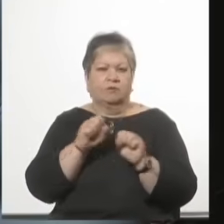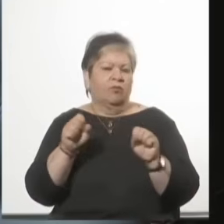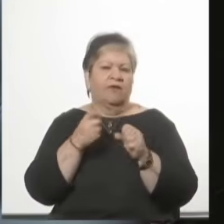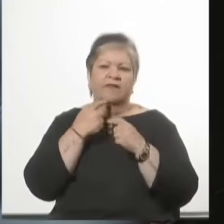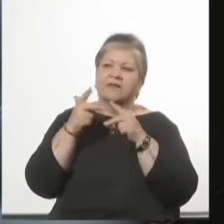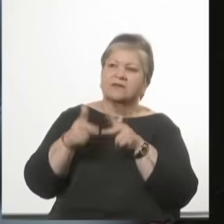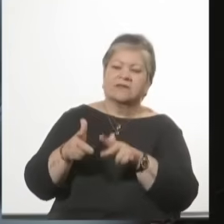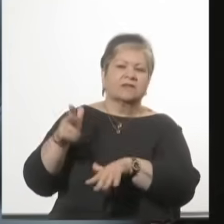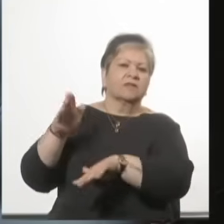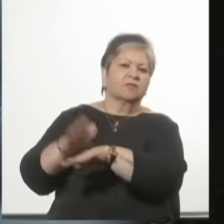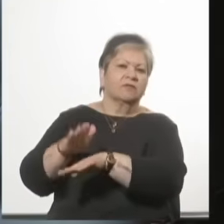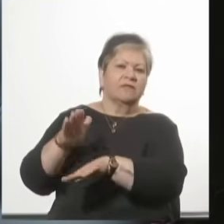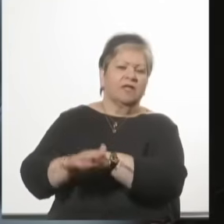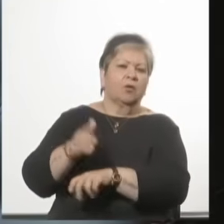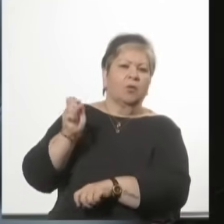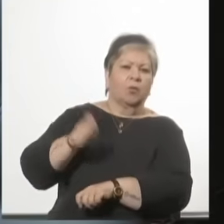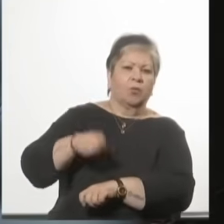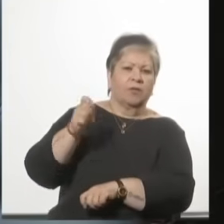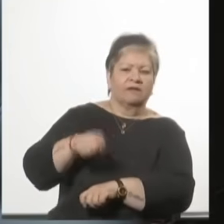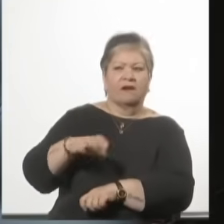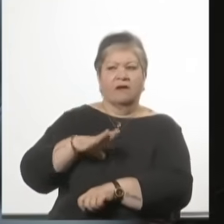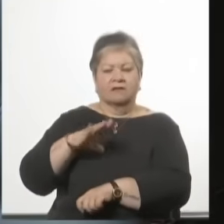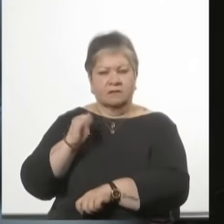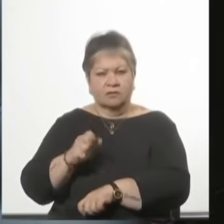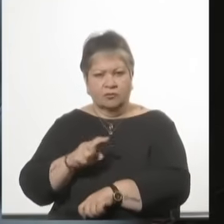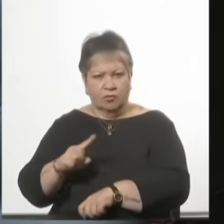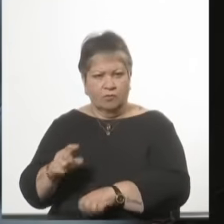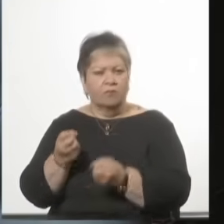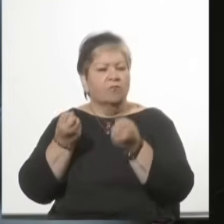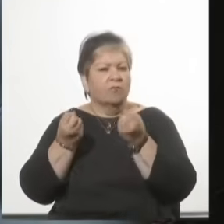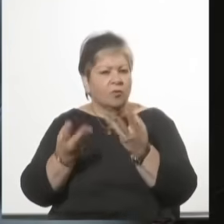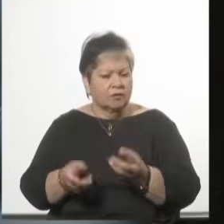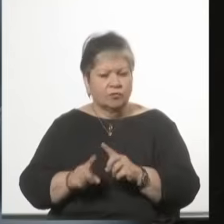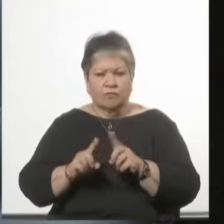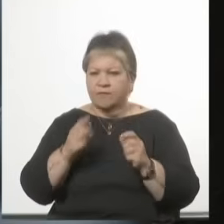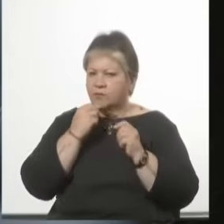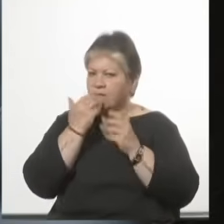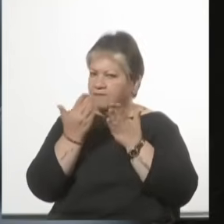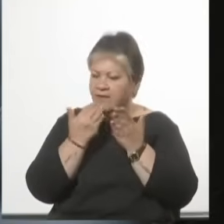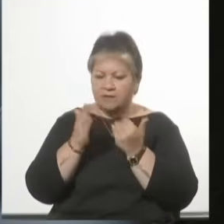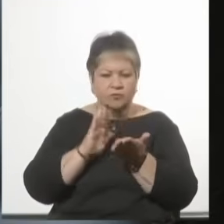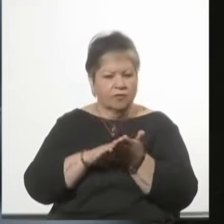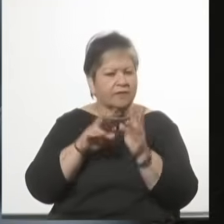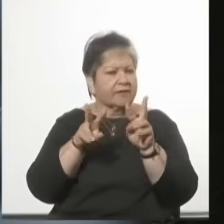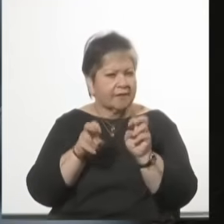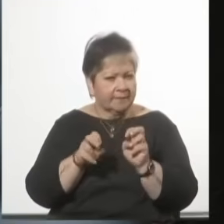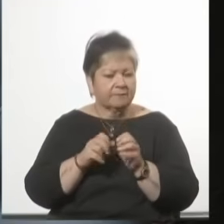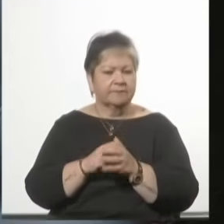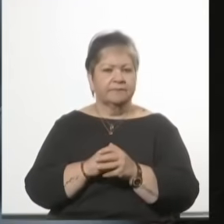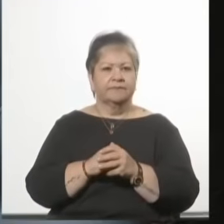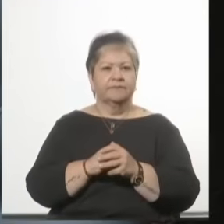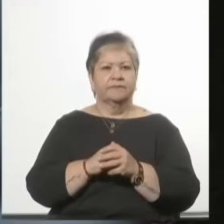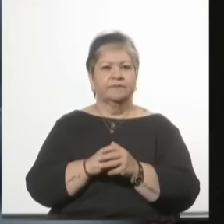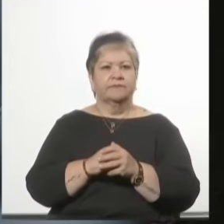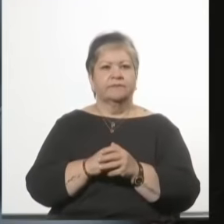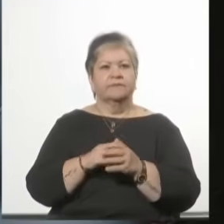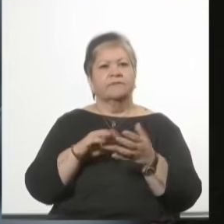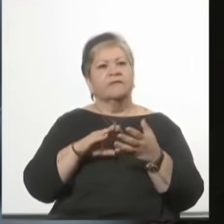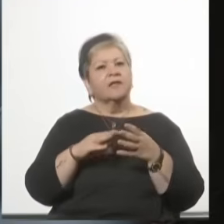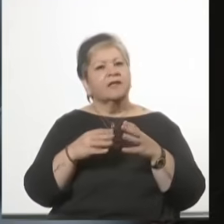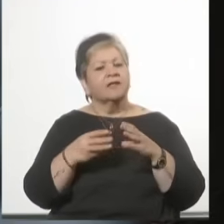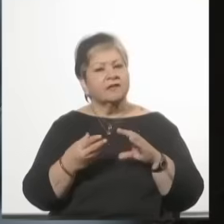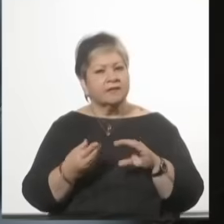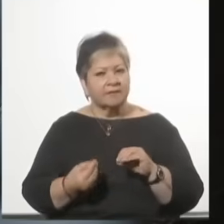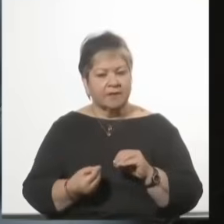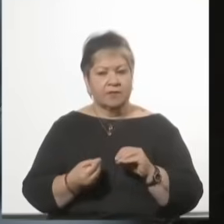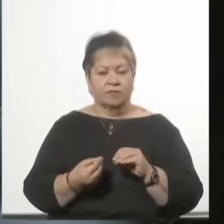responsabilidades jurídicas, naturalmente vamos a evitar hacerlo. Todos estos aspectos no solo imponen una responsable mesura